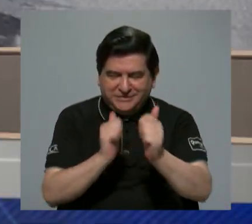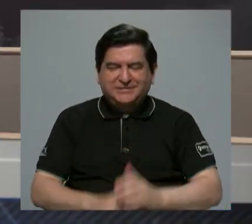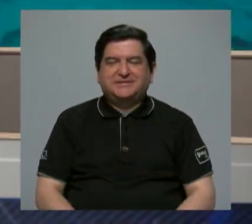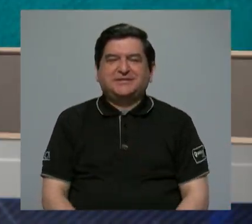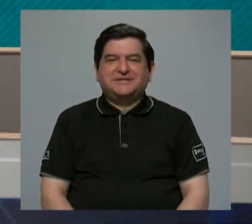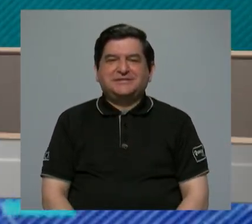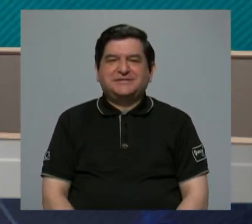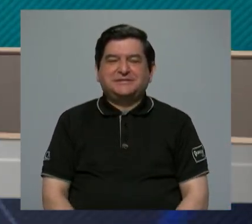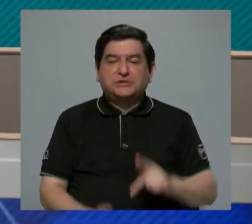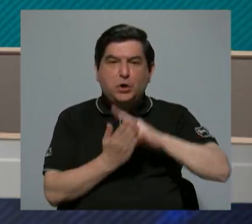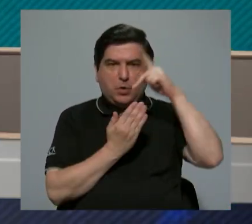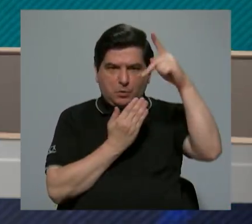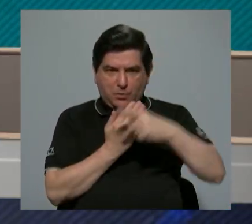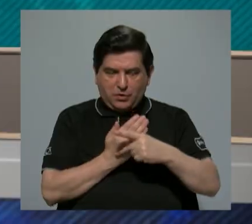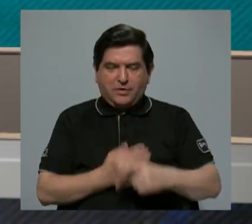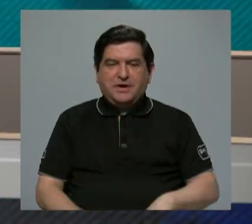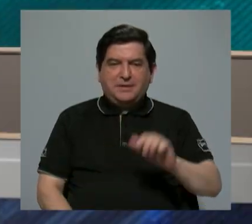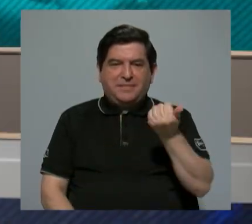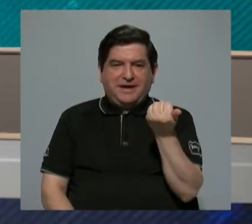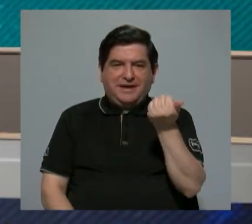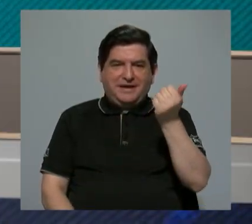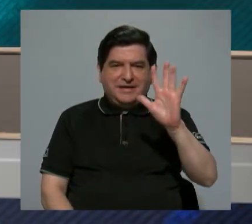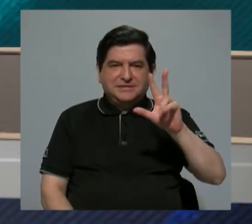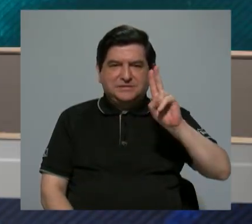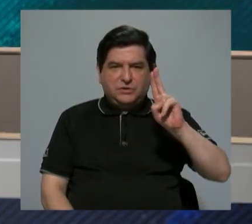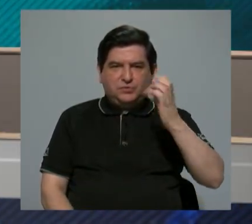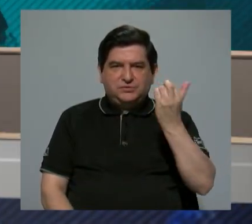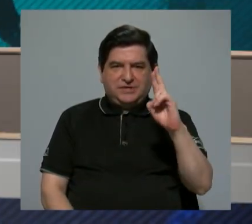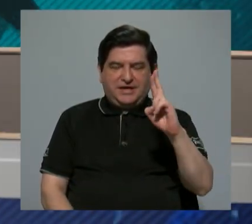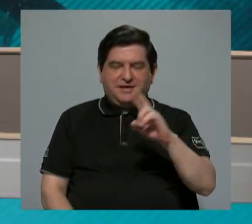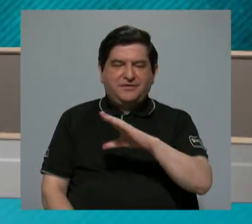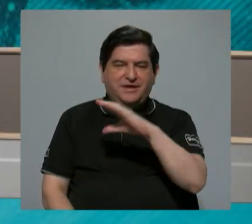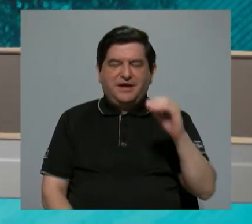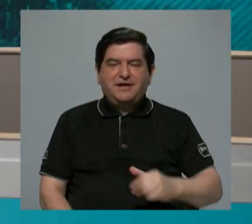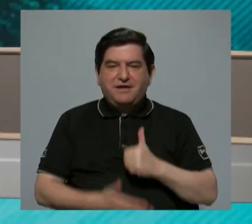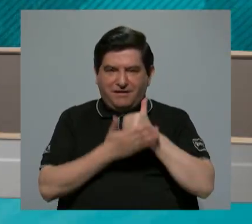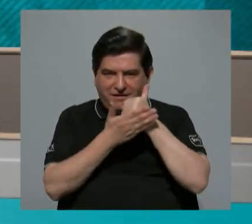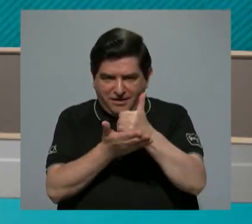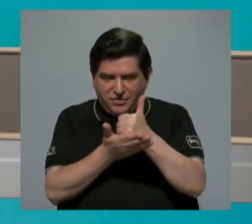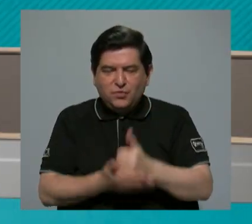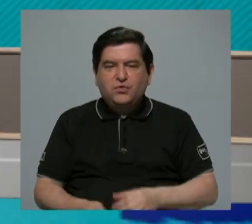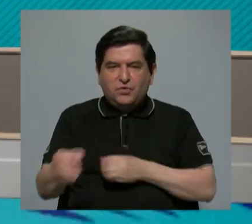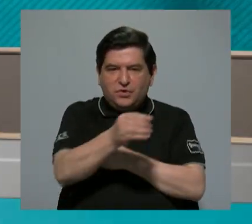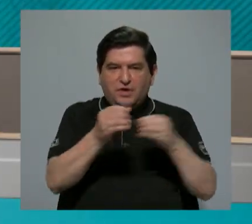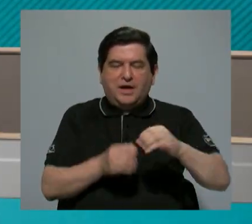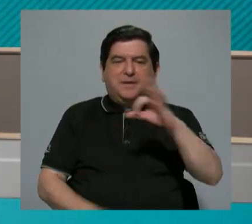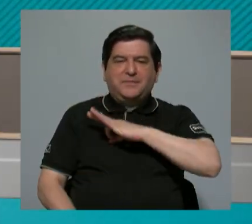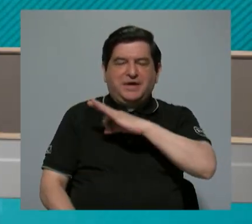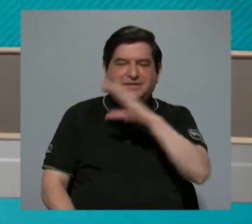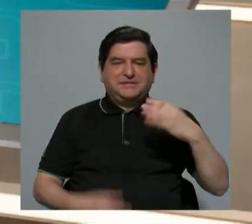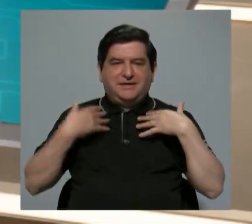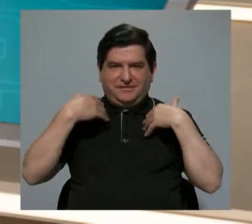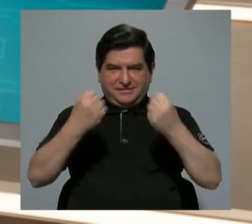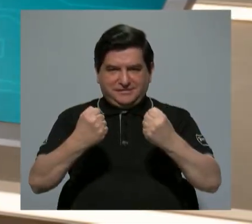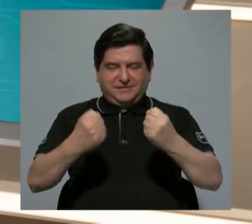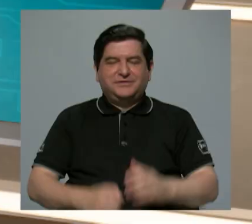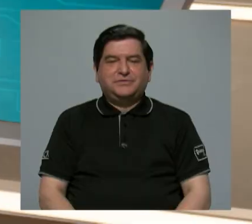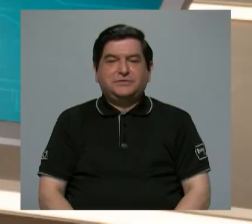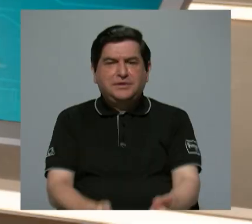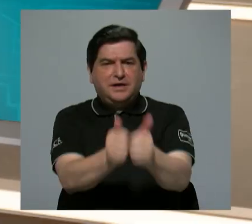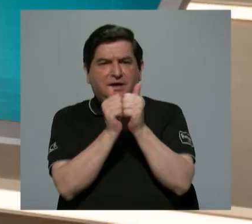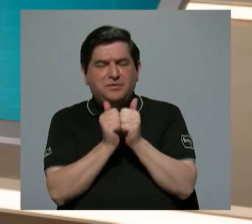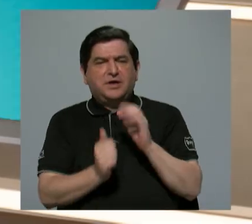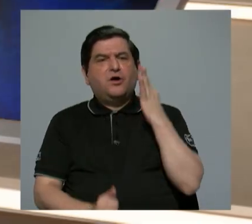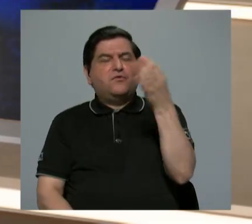revista, un programa del Canal 15 de la Universidad de Costa Rica con la colaboración de la Oficina de Bienestar y Salud. Acompáñenos